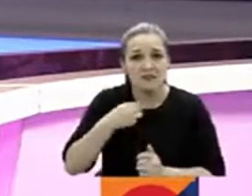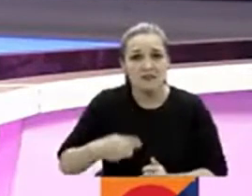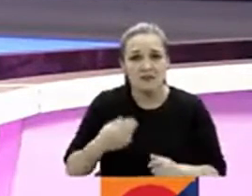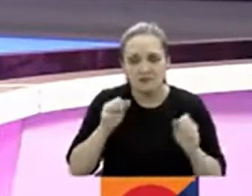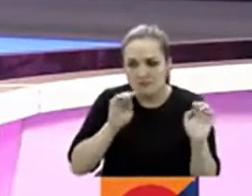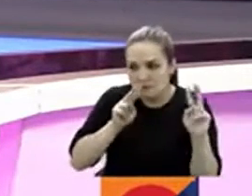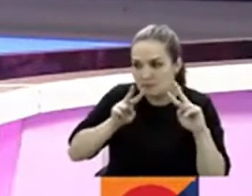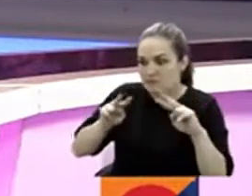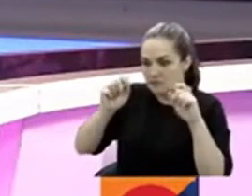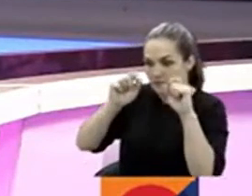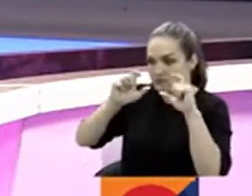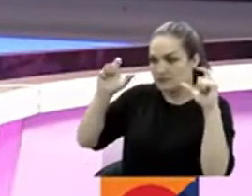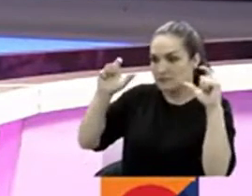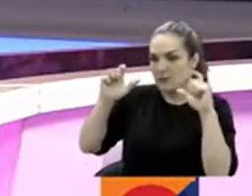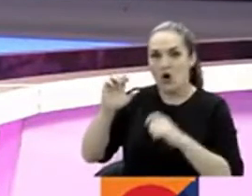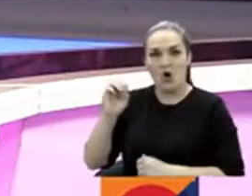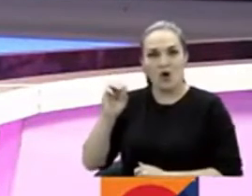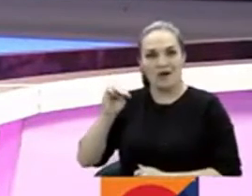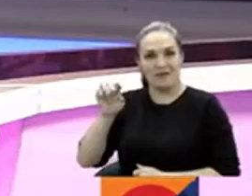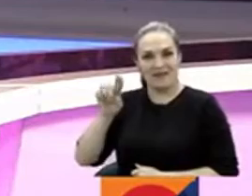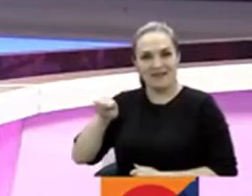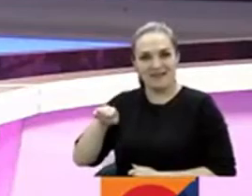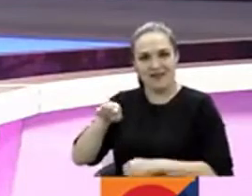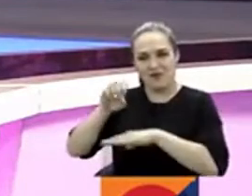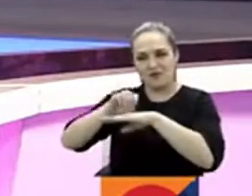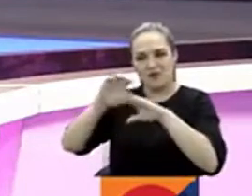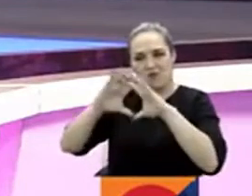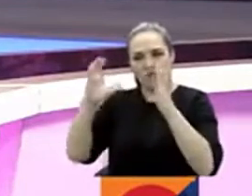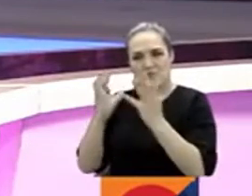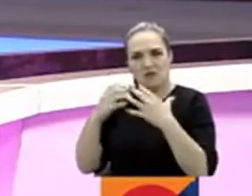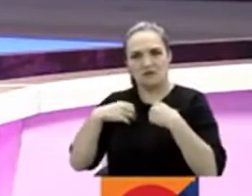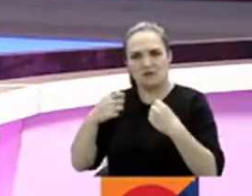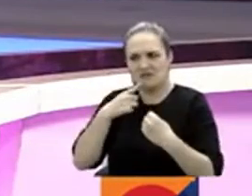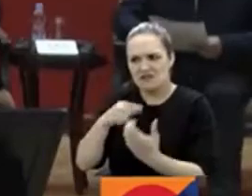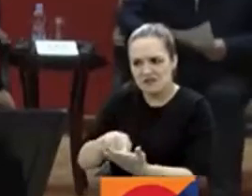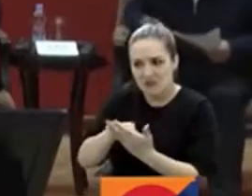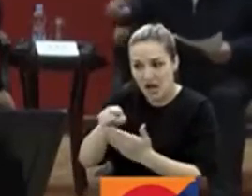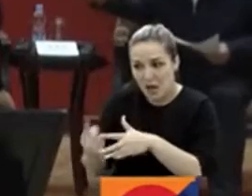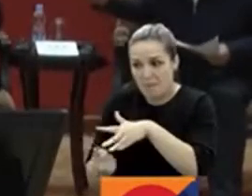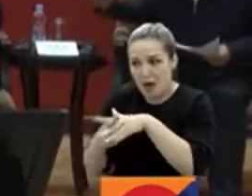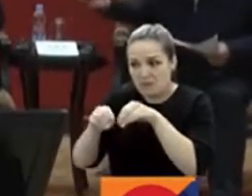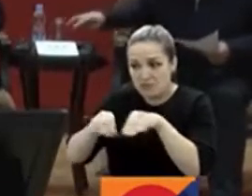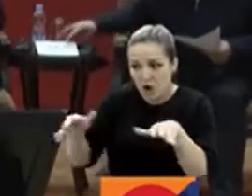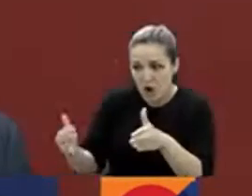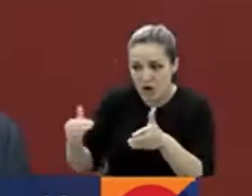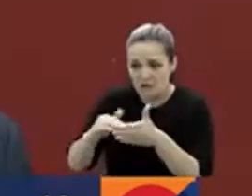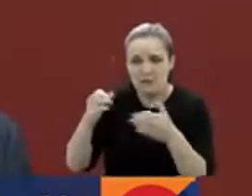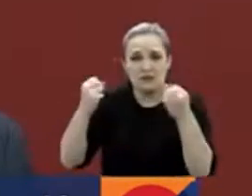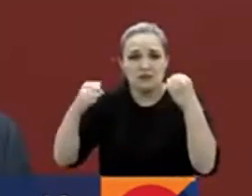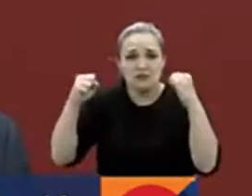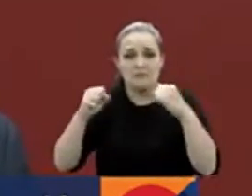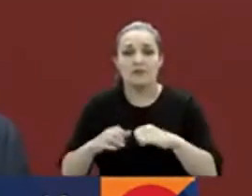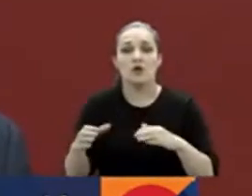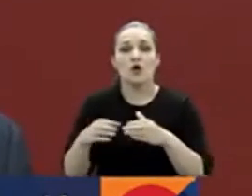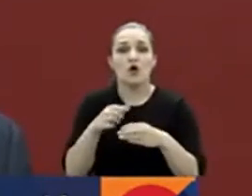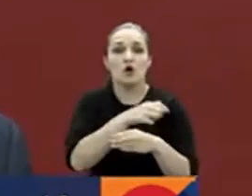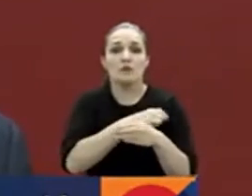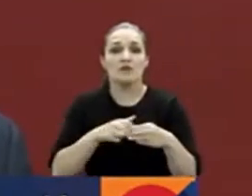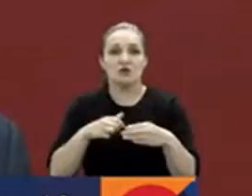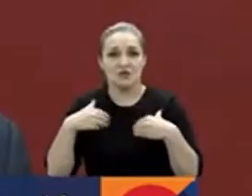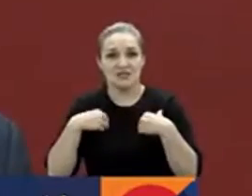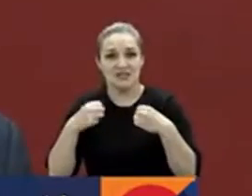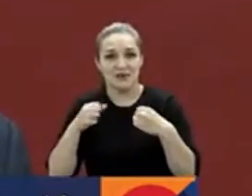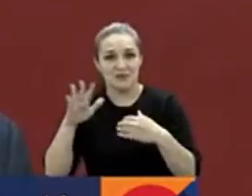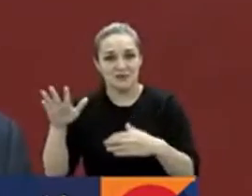Mundial de la Salud y que además exige más datos sobre el verdadero alcance del brote. La Comisión Nacional Sanitaria de China anunció un total